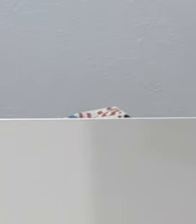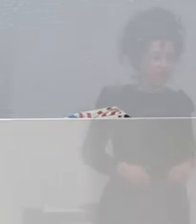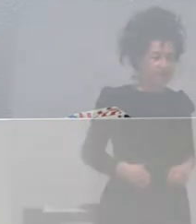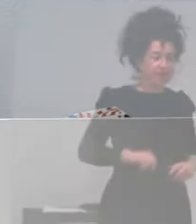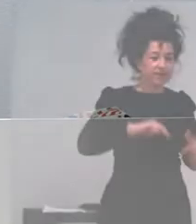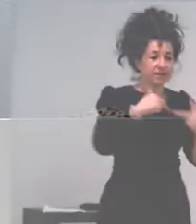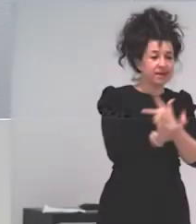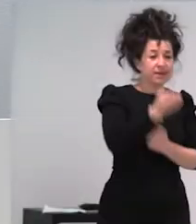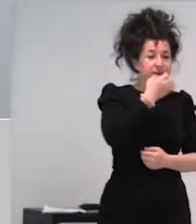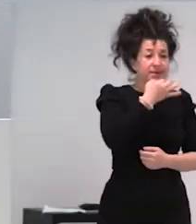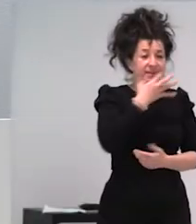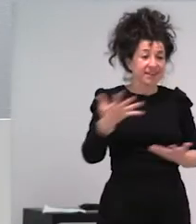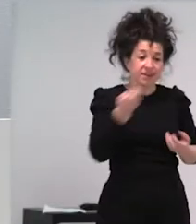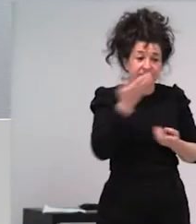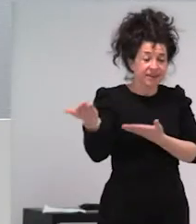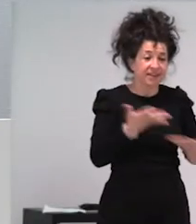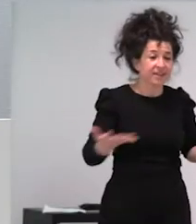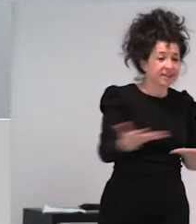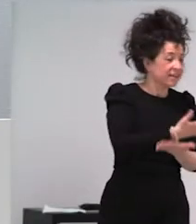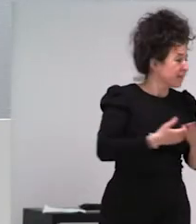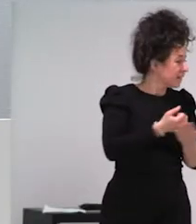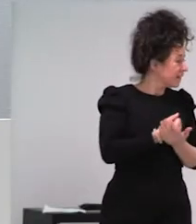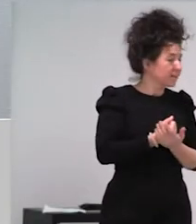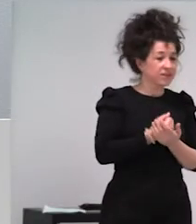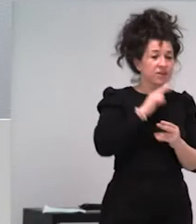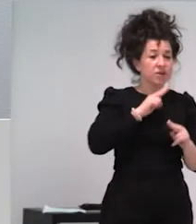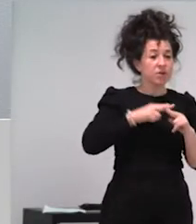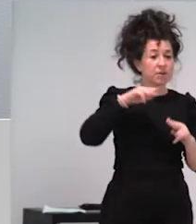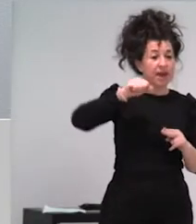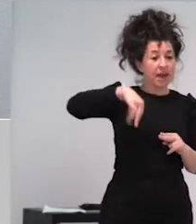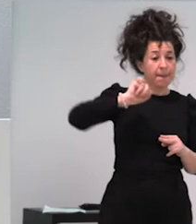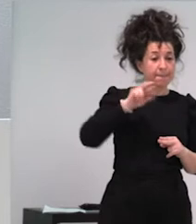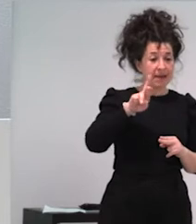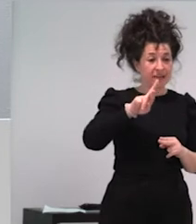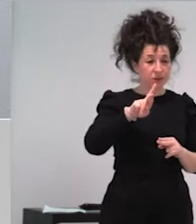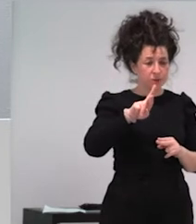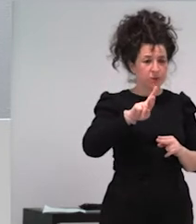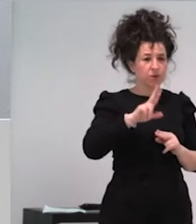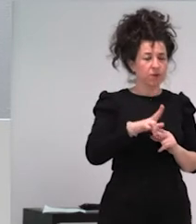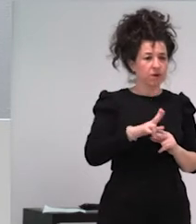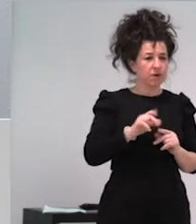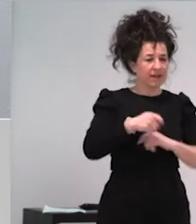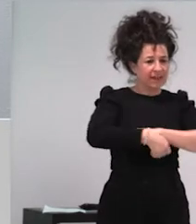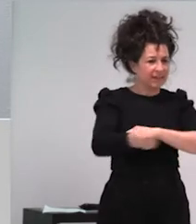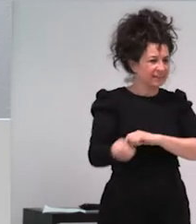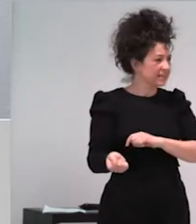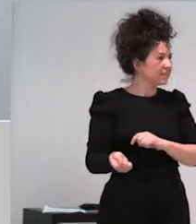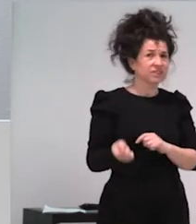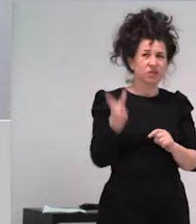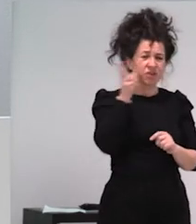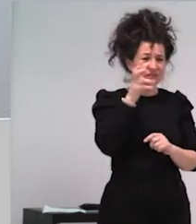Arratsaldean da ongi etorri guztioi. Ni amaio biate gara jo naiz, Behizko Kutxer Gasteizko partaidea. Eta, bueno, gorkoan hemen